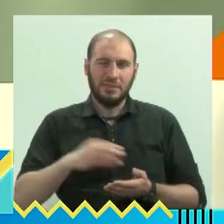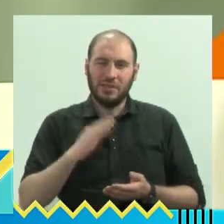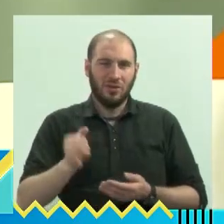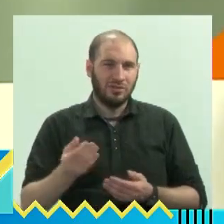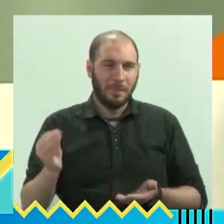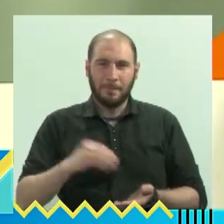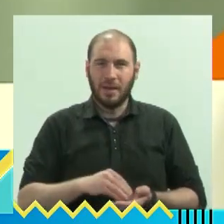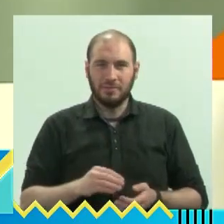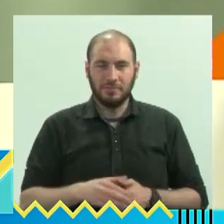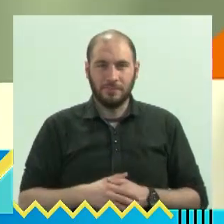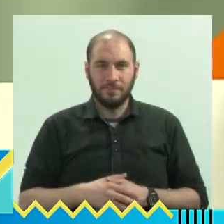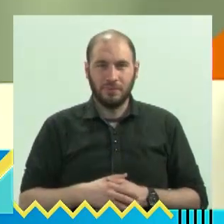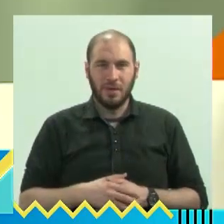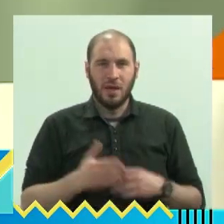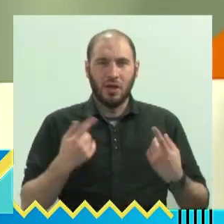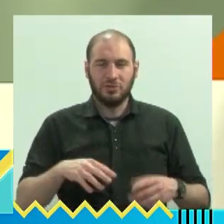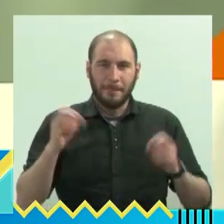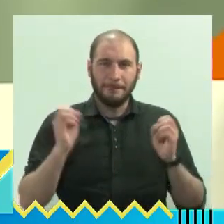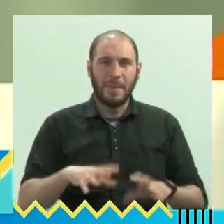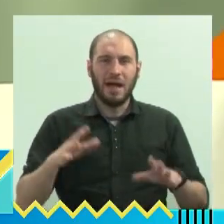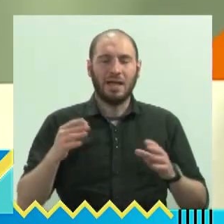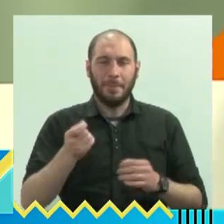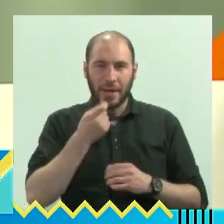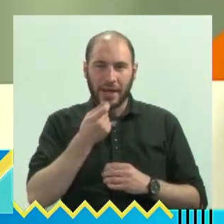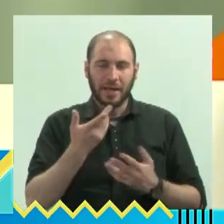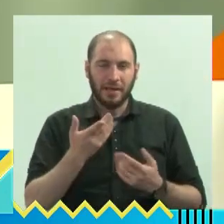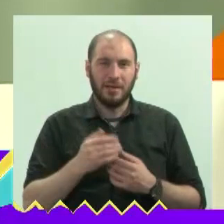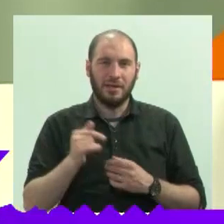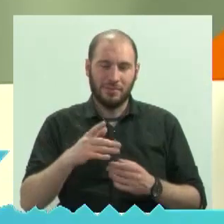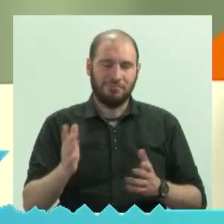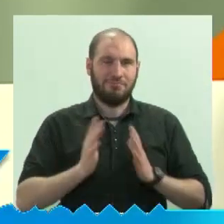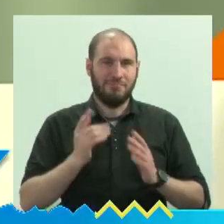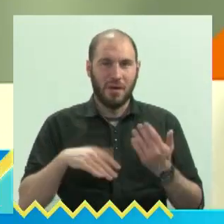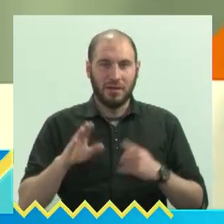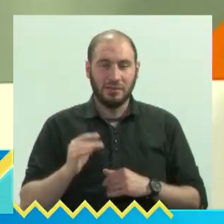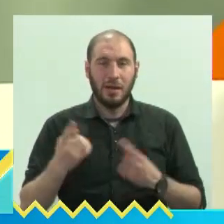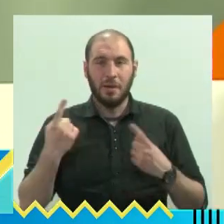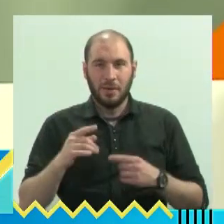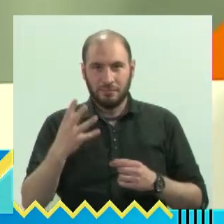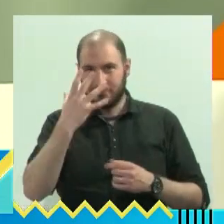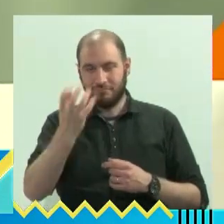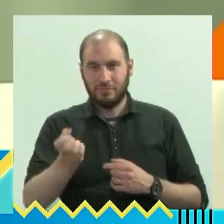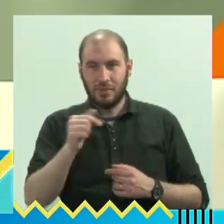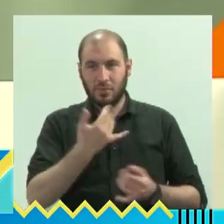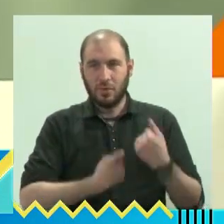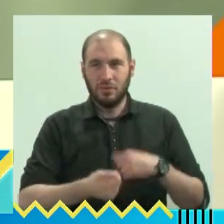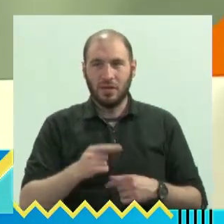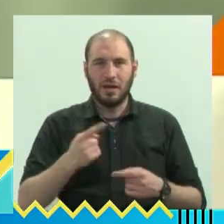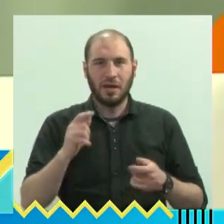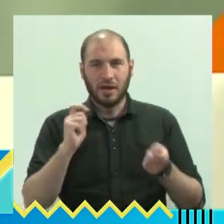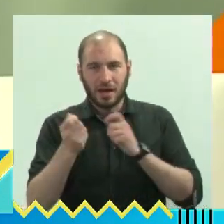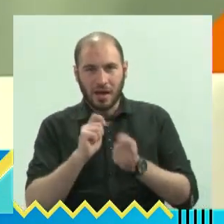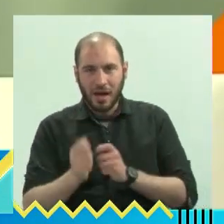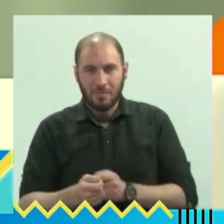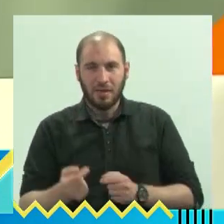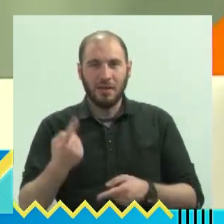este condimento mágico, digamos, para que algo sea más impactante. Pero bueno, llama mucho la atención esto que vos decís, cómo va cambiando